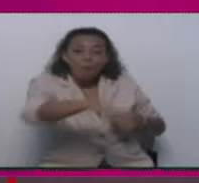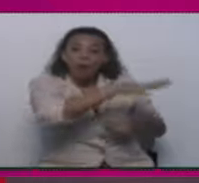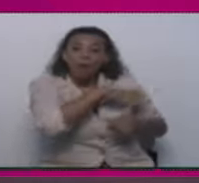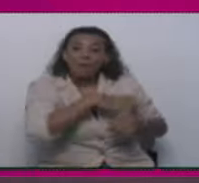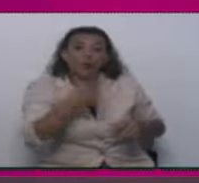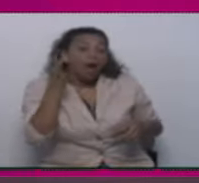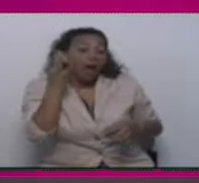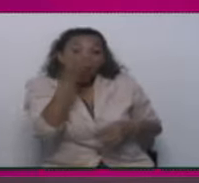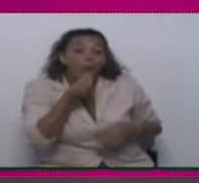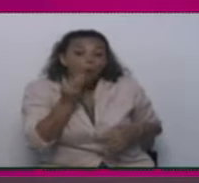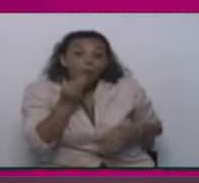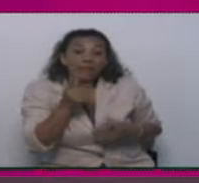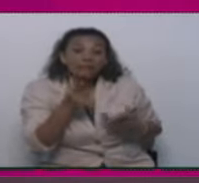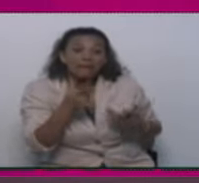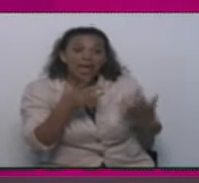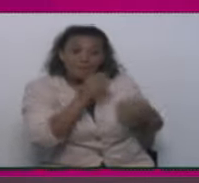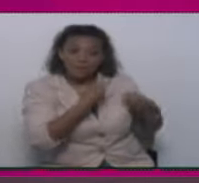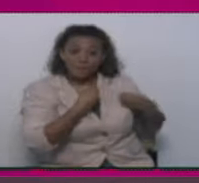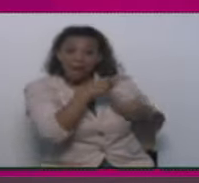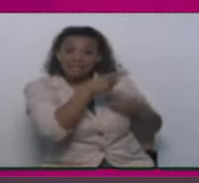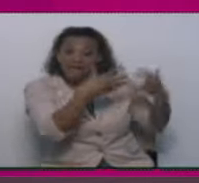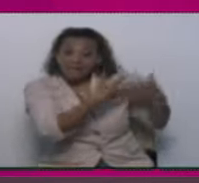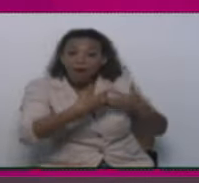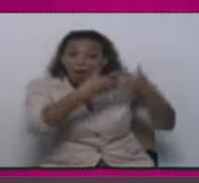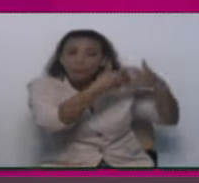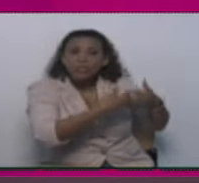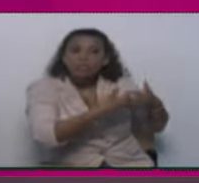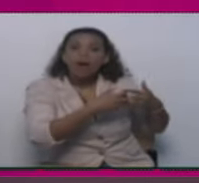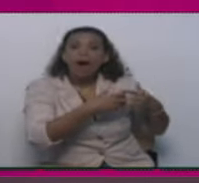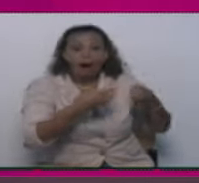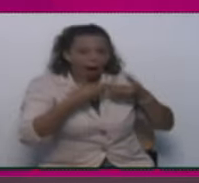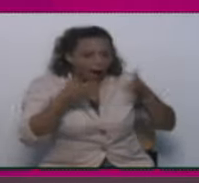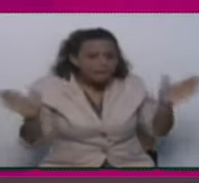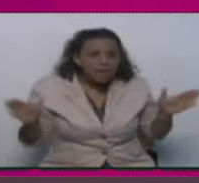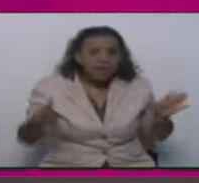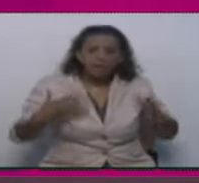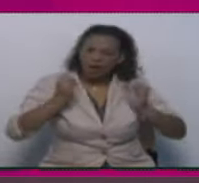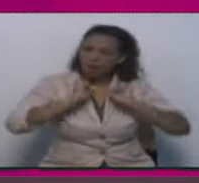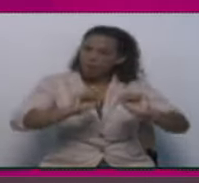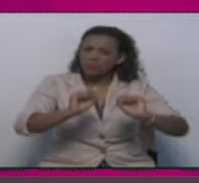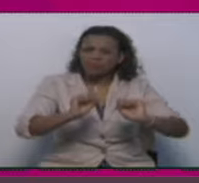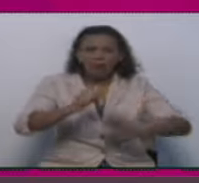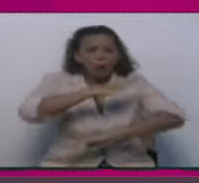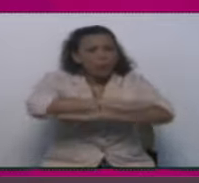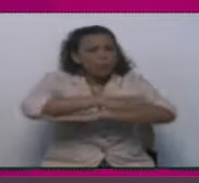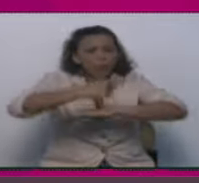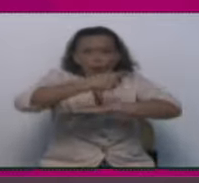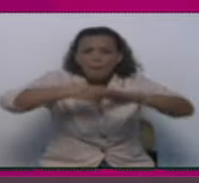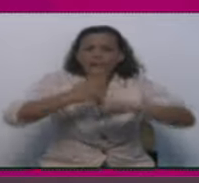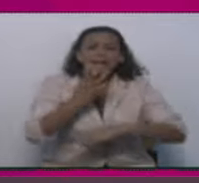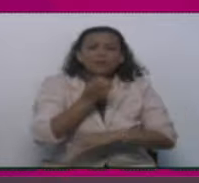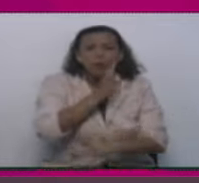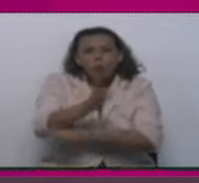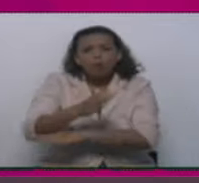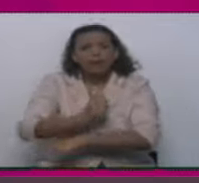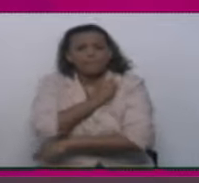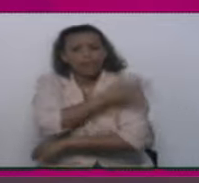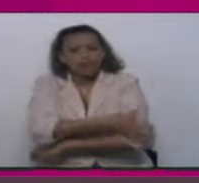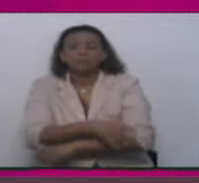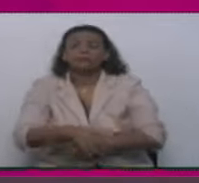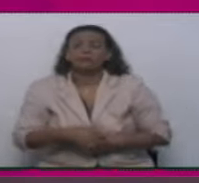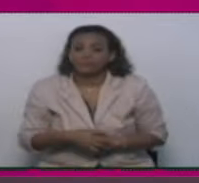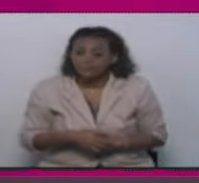la juventud estadounidense, está abiertamente en contra de la guerra de genocidio contra